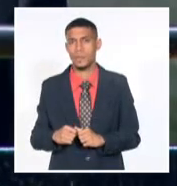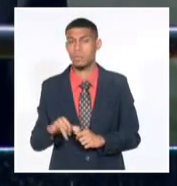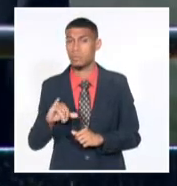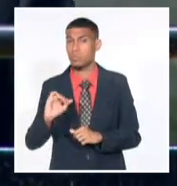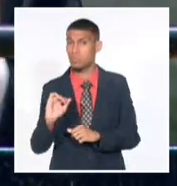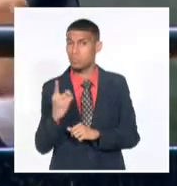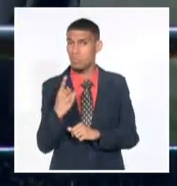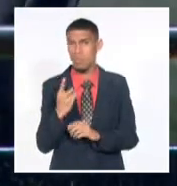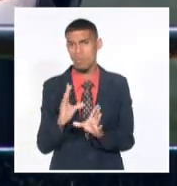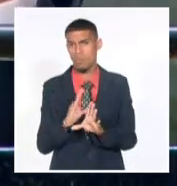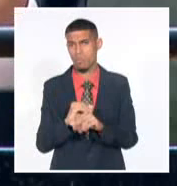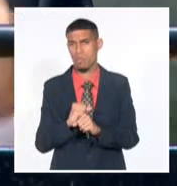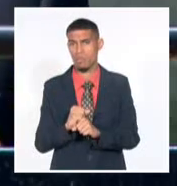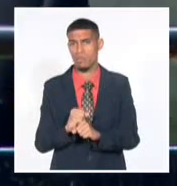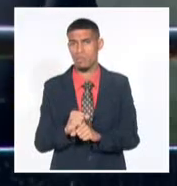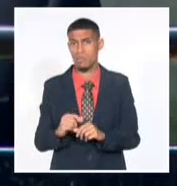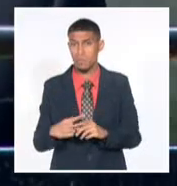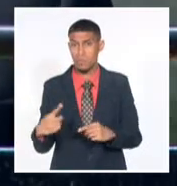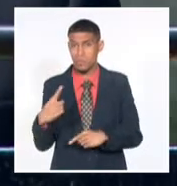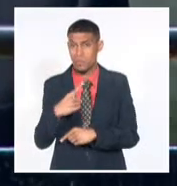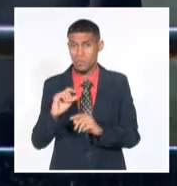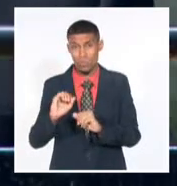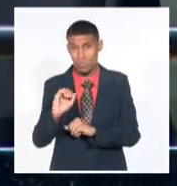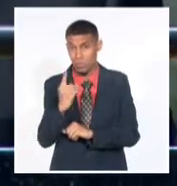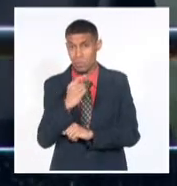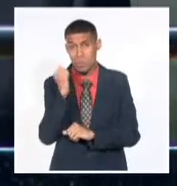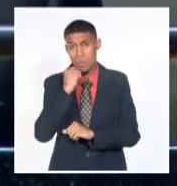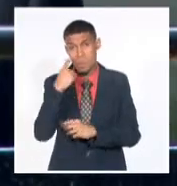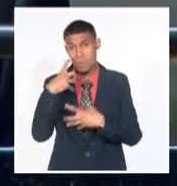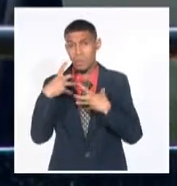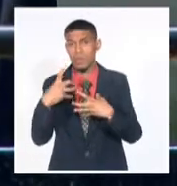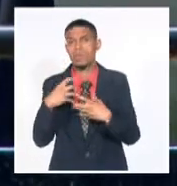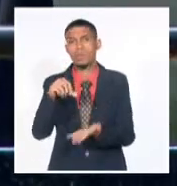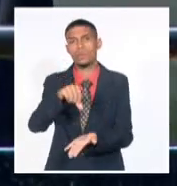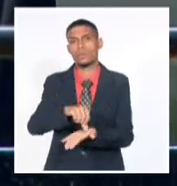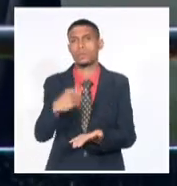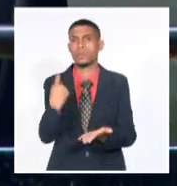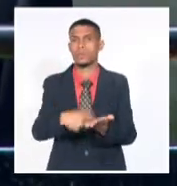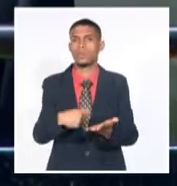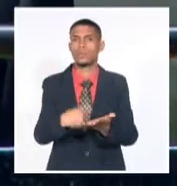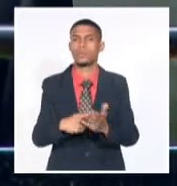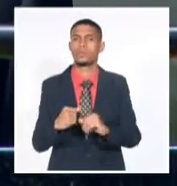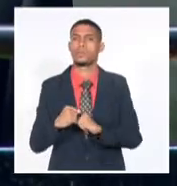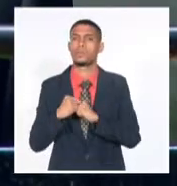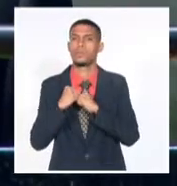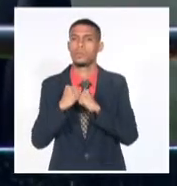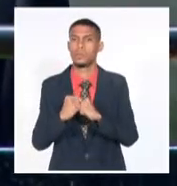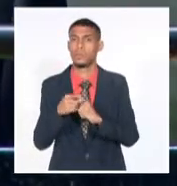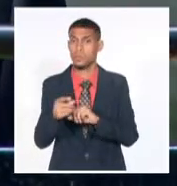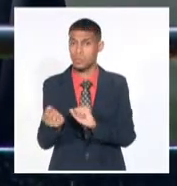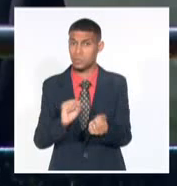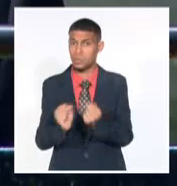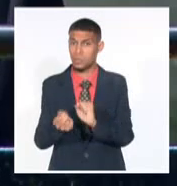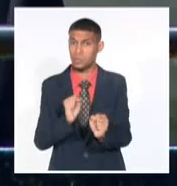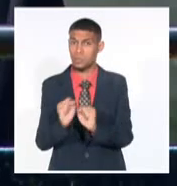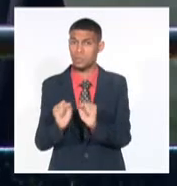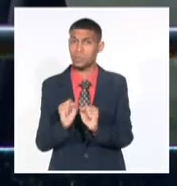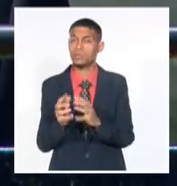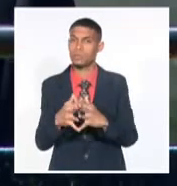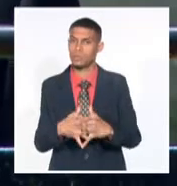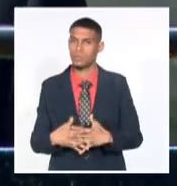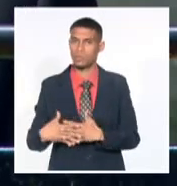sobre todo, sujeta al dictado de los centros financieros de poder que se controlan desde